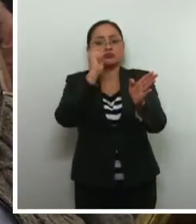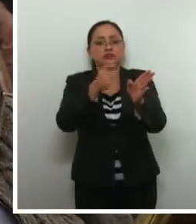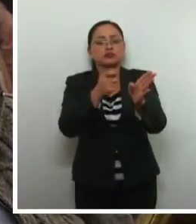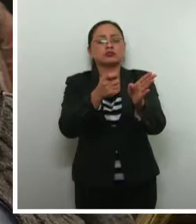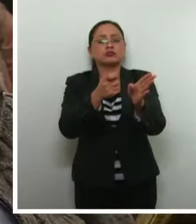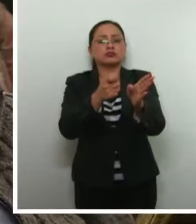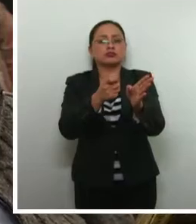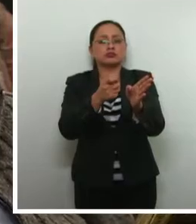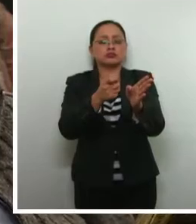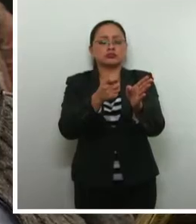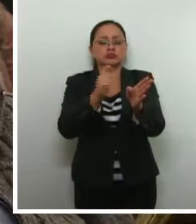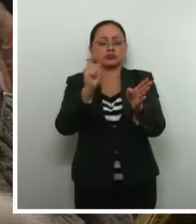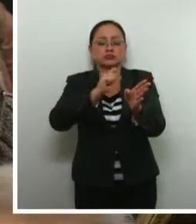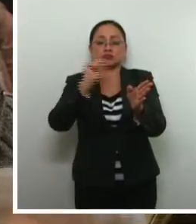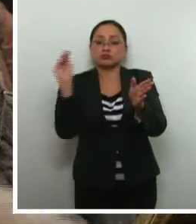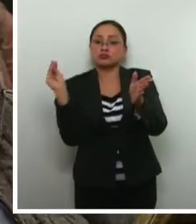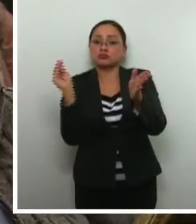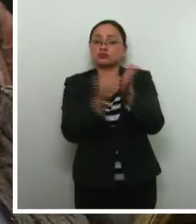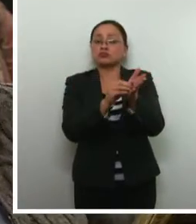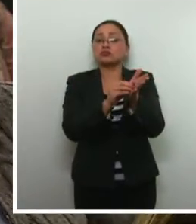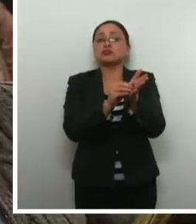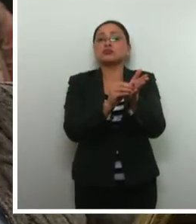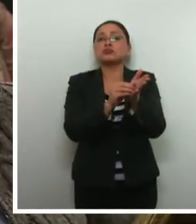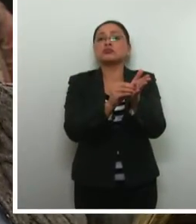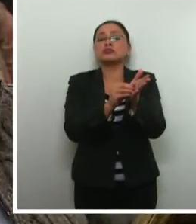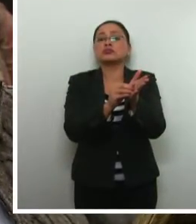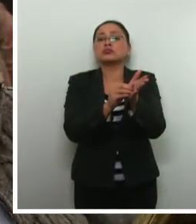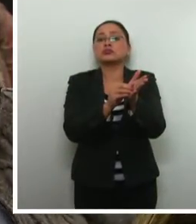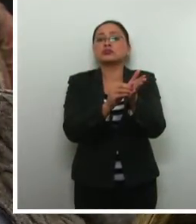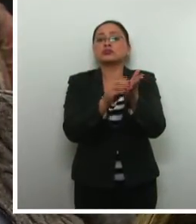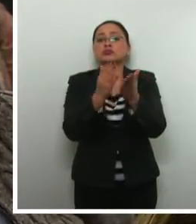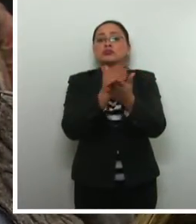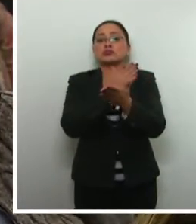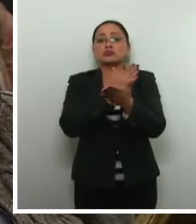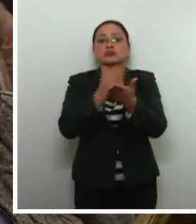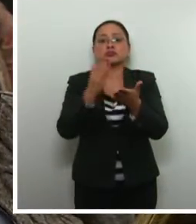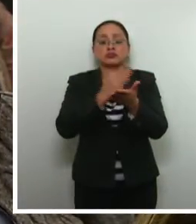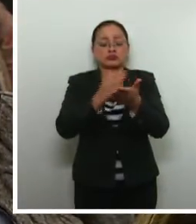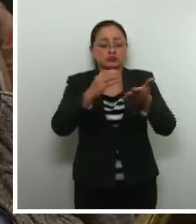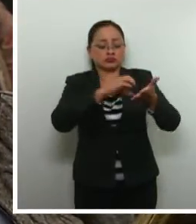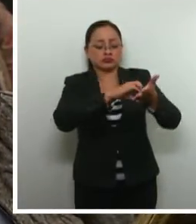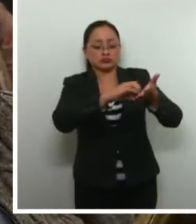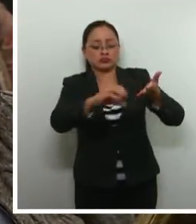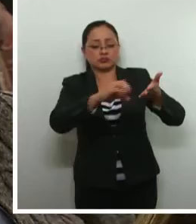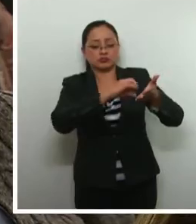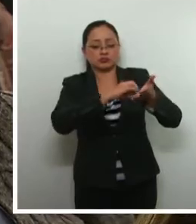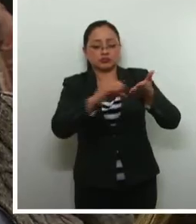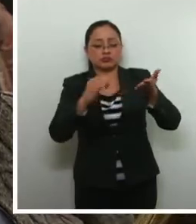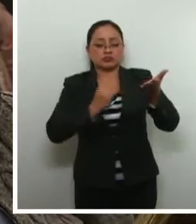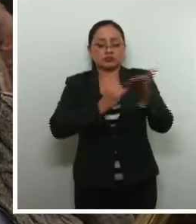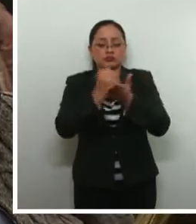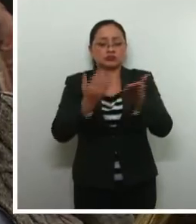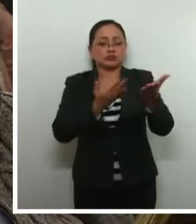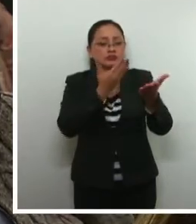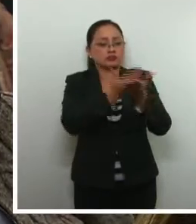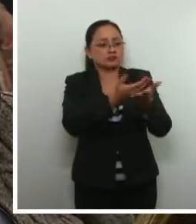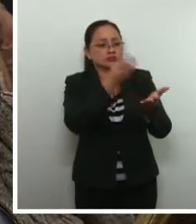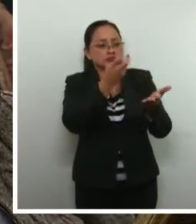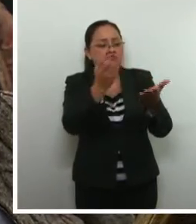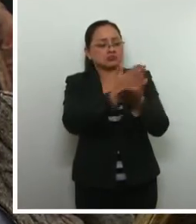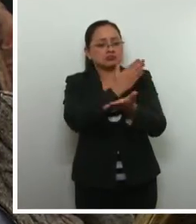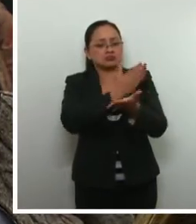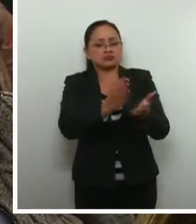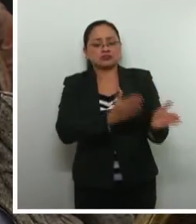automáticamente, al haberla introducido, fue separar la porción normativa del dictamen correspondiente y, por